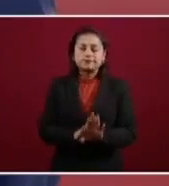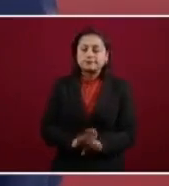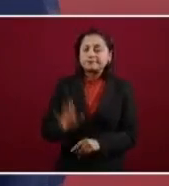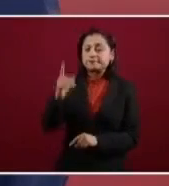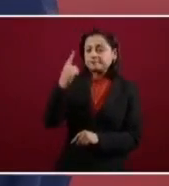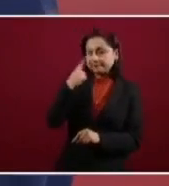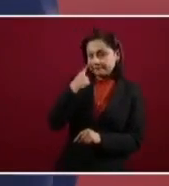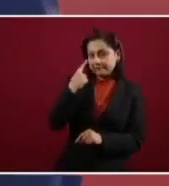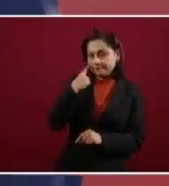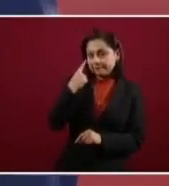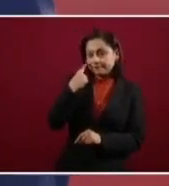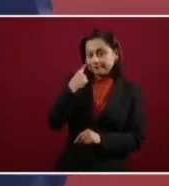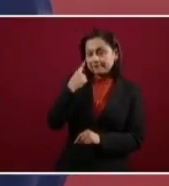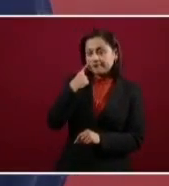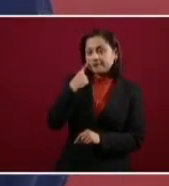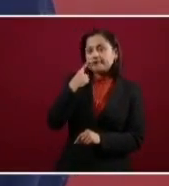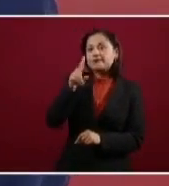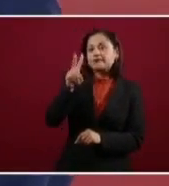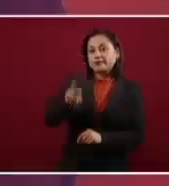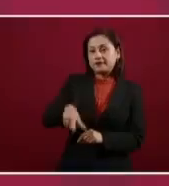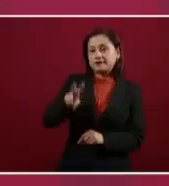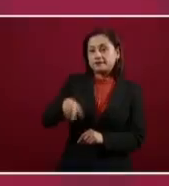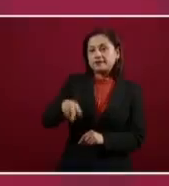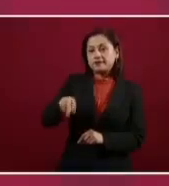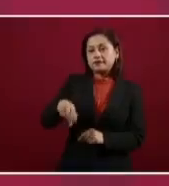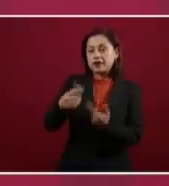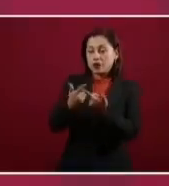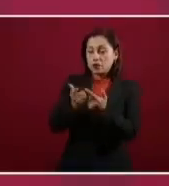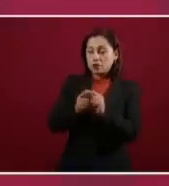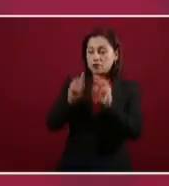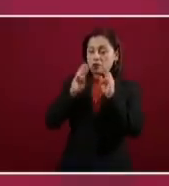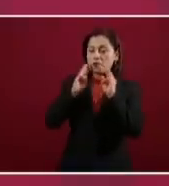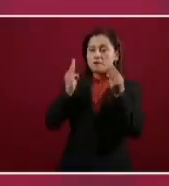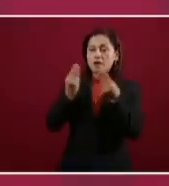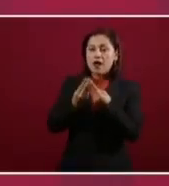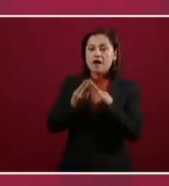y otras aquellas ilícitas